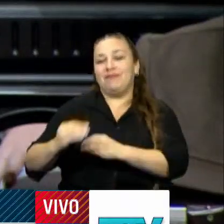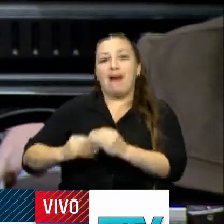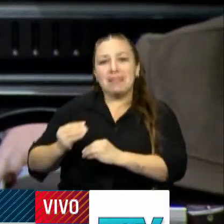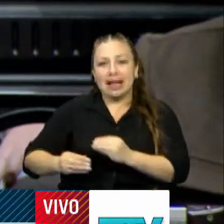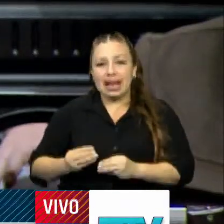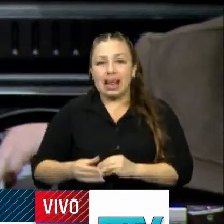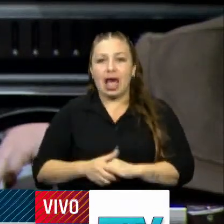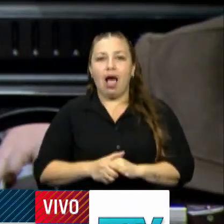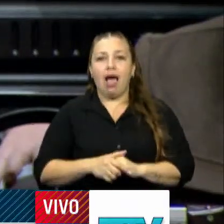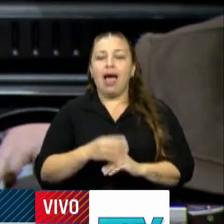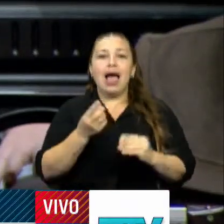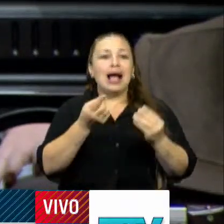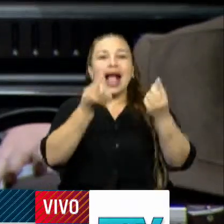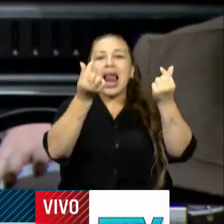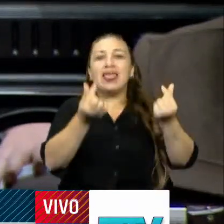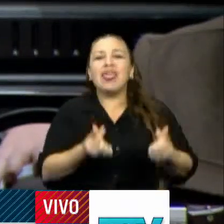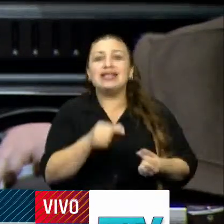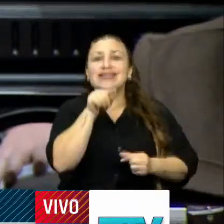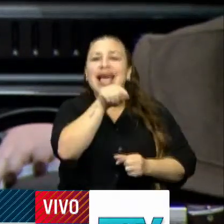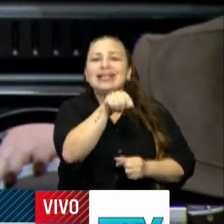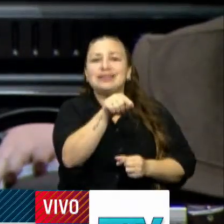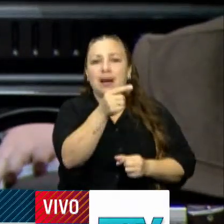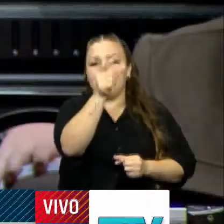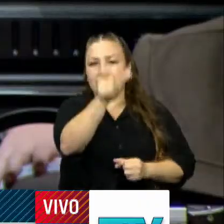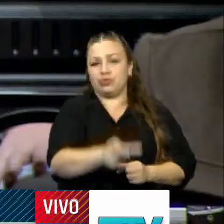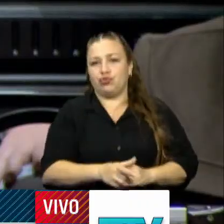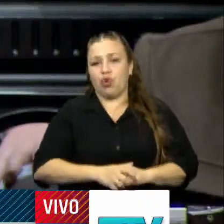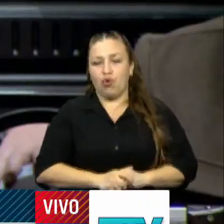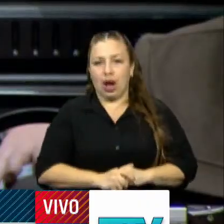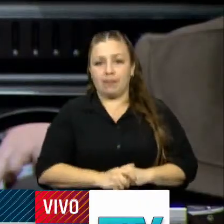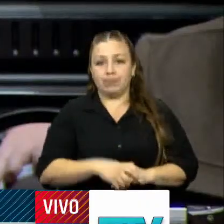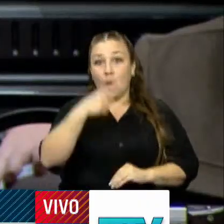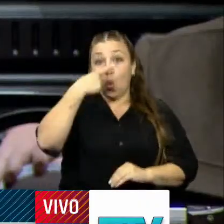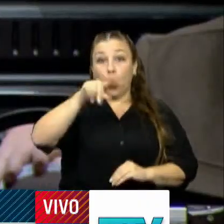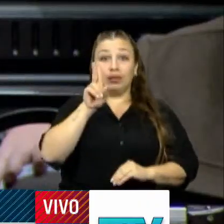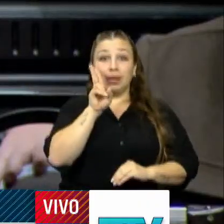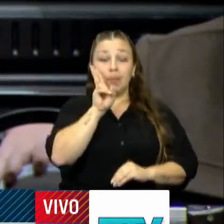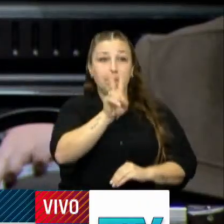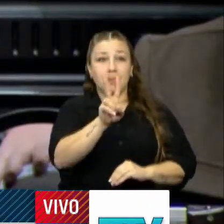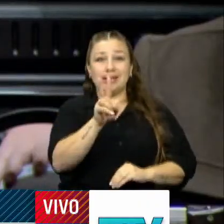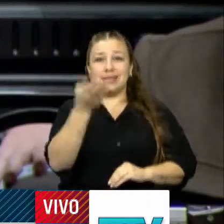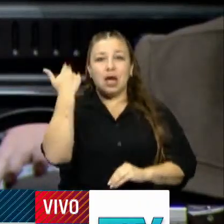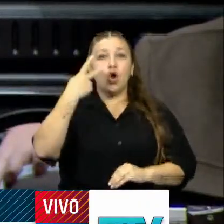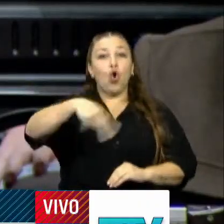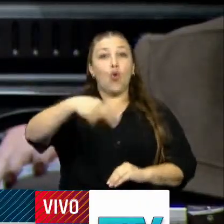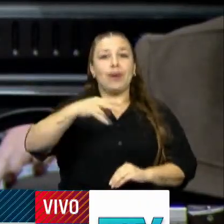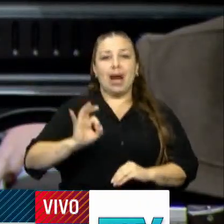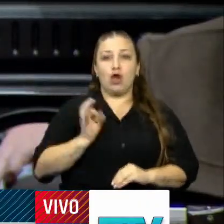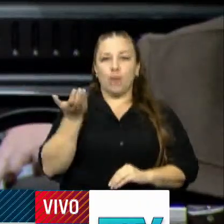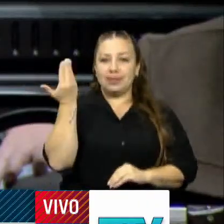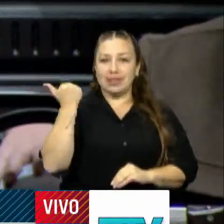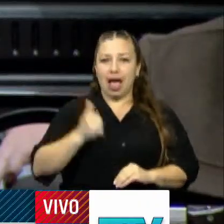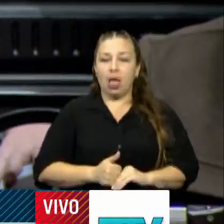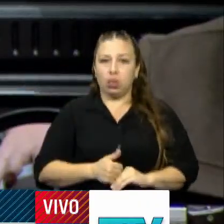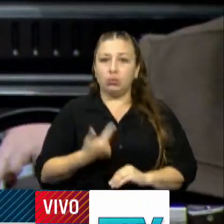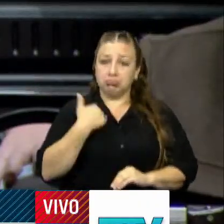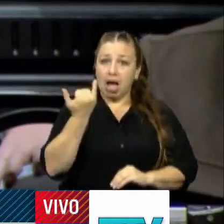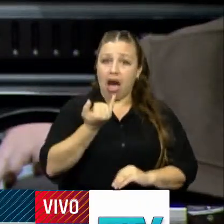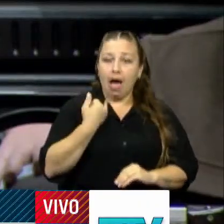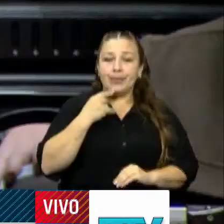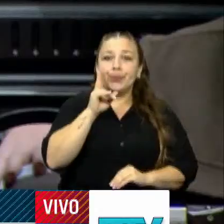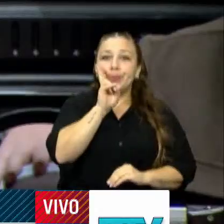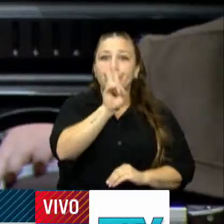familia, la calidez de esta persona. La última vez que lo vi fue en noviembre del año pasado. Tuve la posibilidad